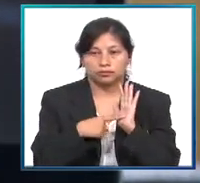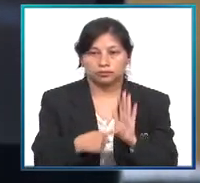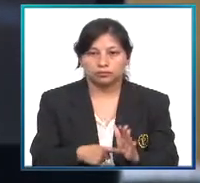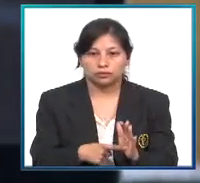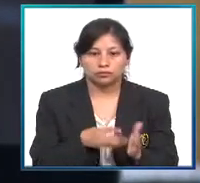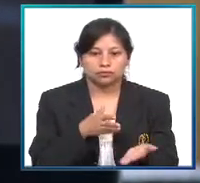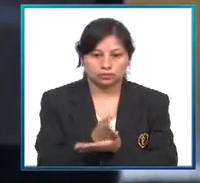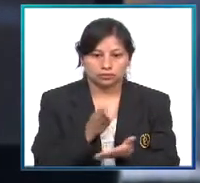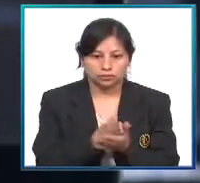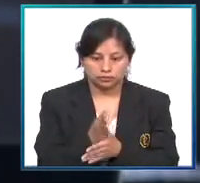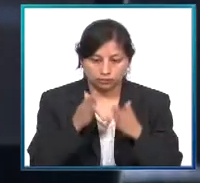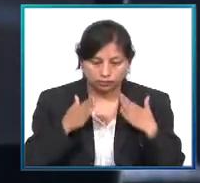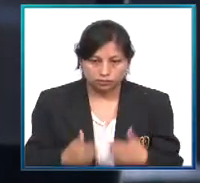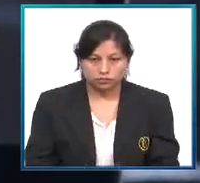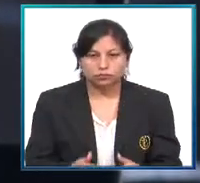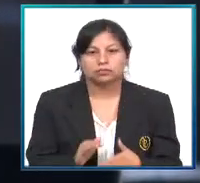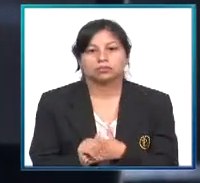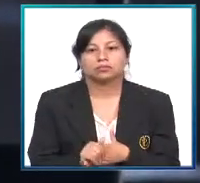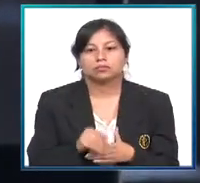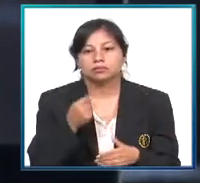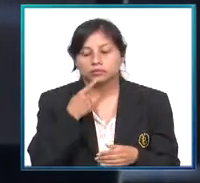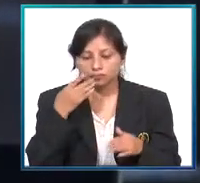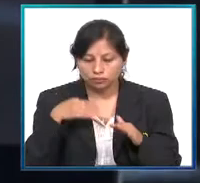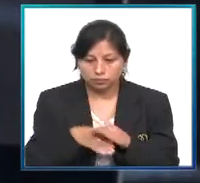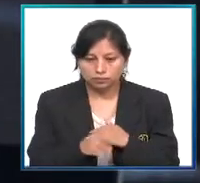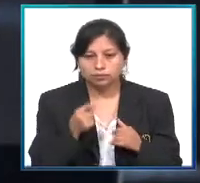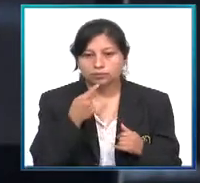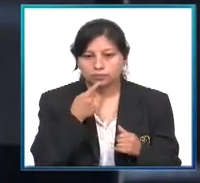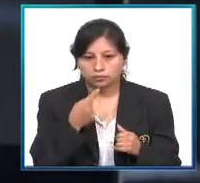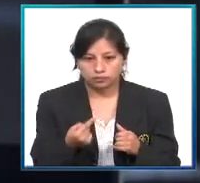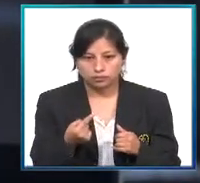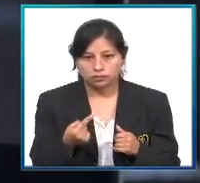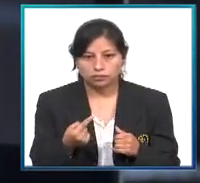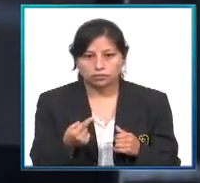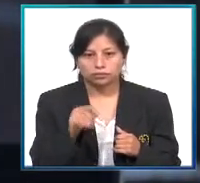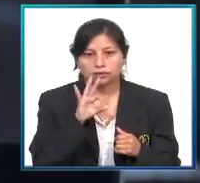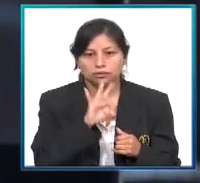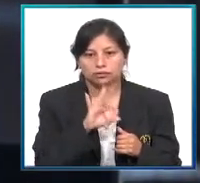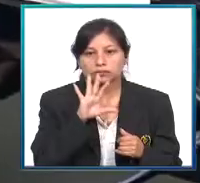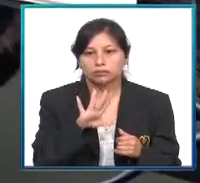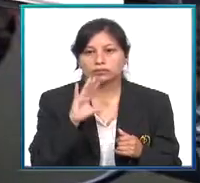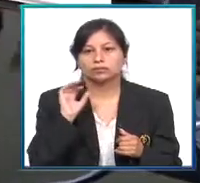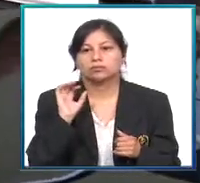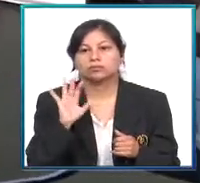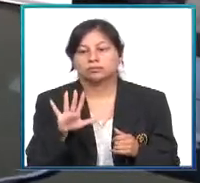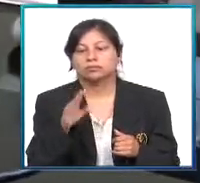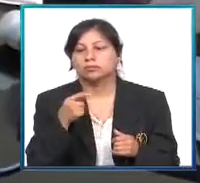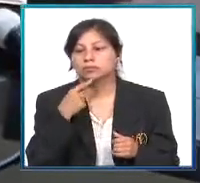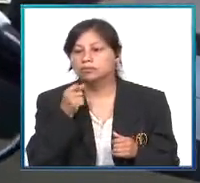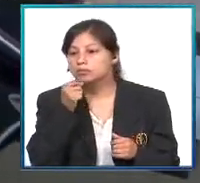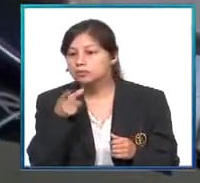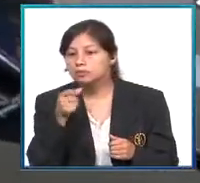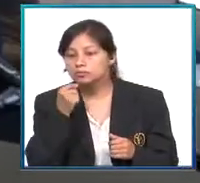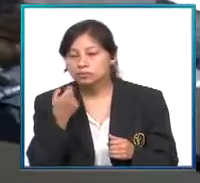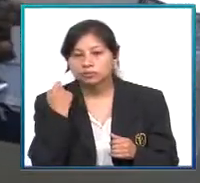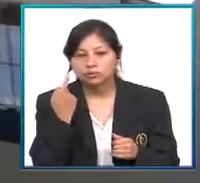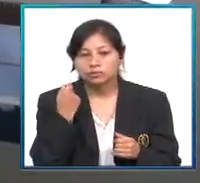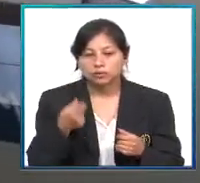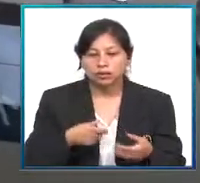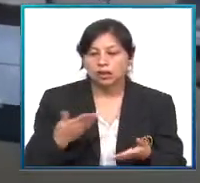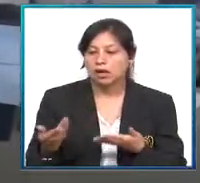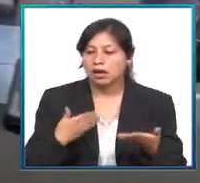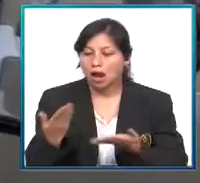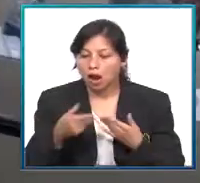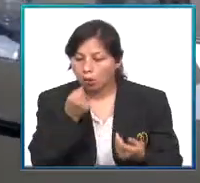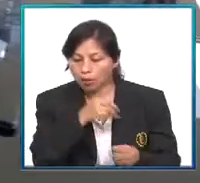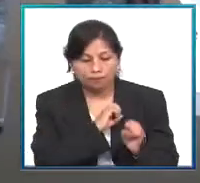de la Procuraduría de los Derechos Humanos, quien intervino indicando que cuentan con 355 denuncias de vecinos por falta de servicio de